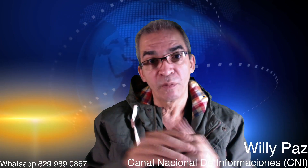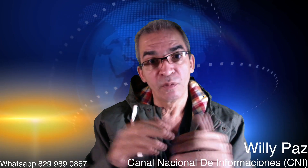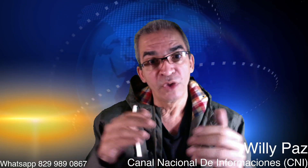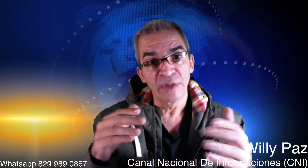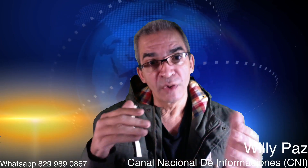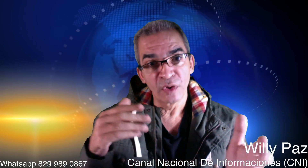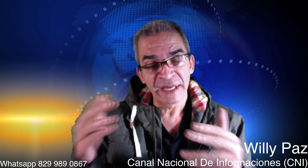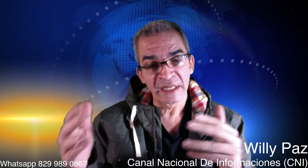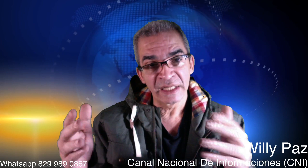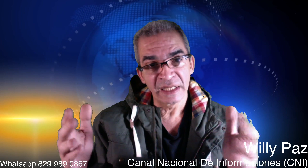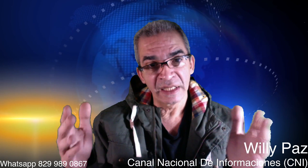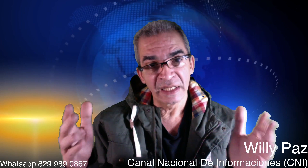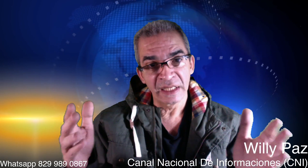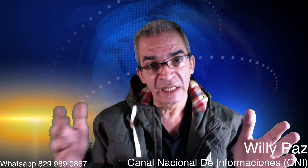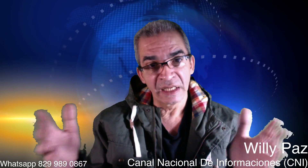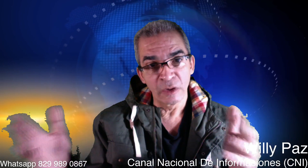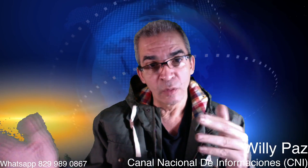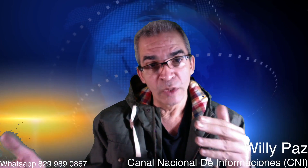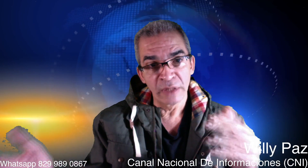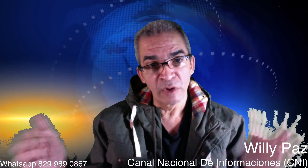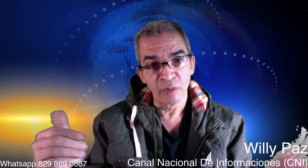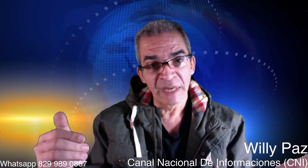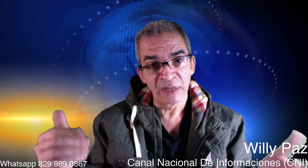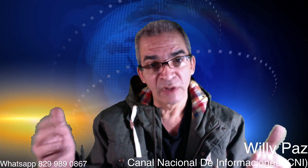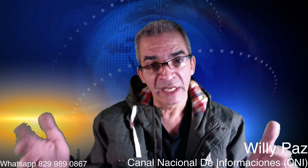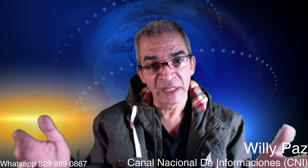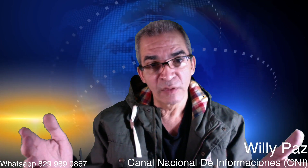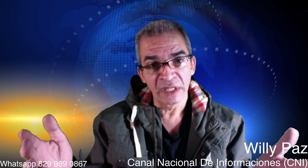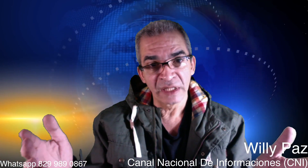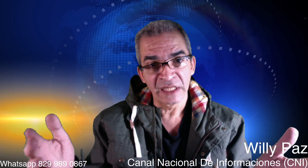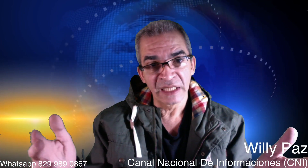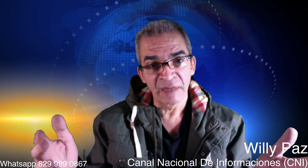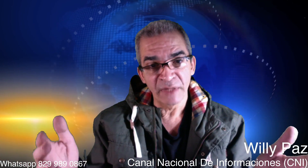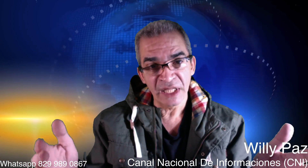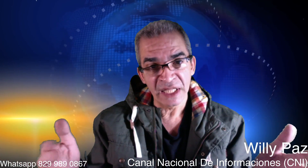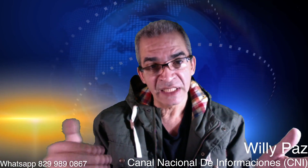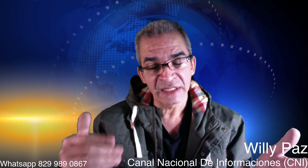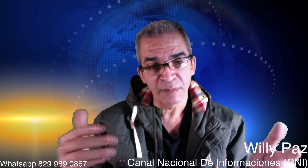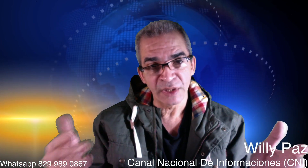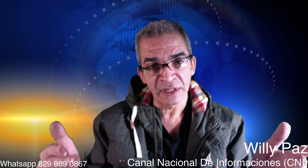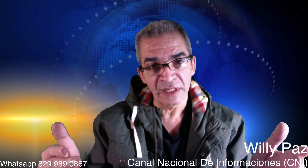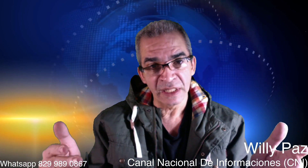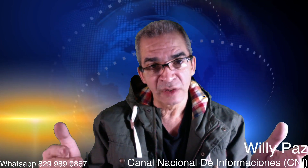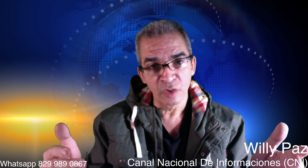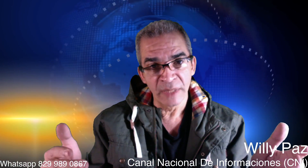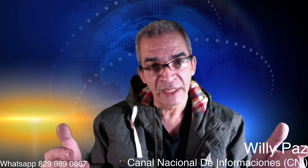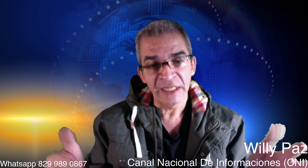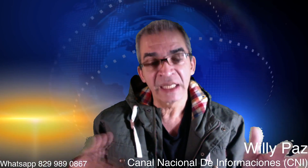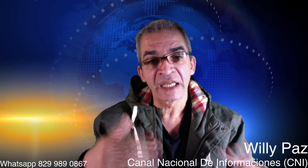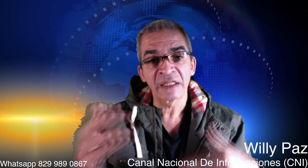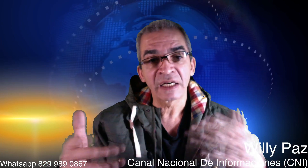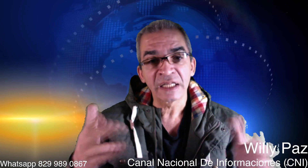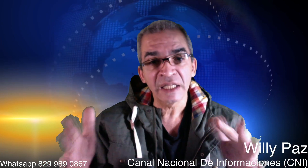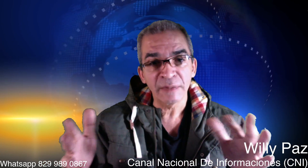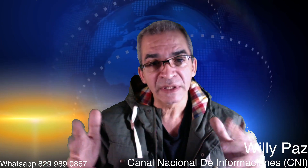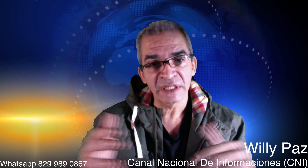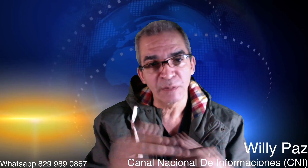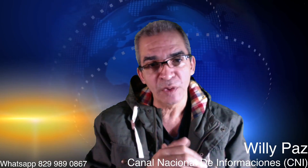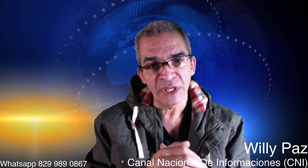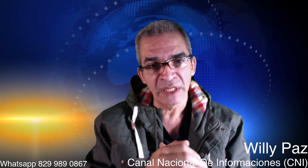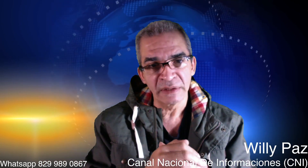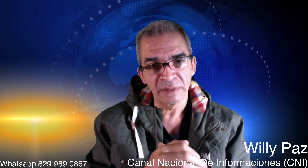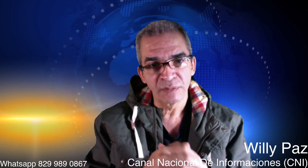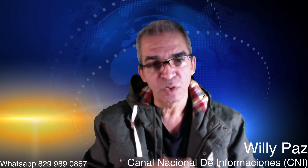porque debió darle lo bueno y lo malo de cada una de las medidas que se pretendían tomar y las alternativas